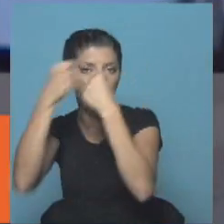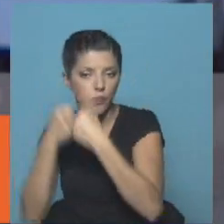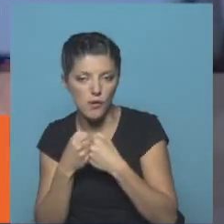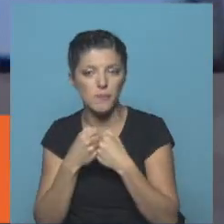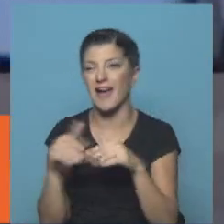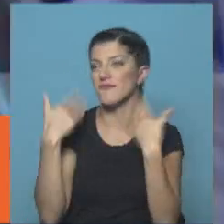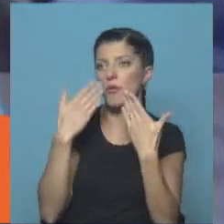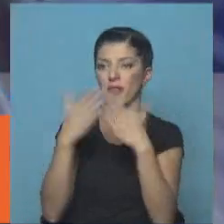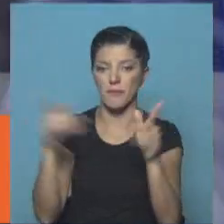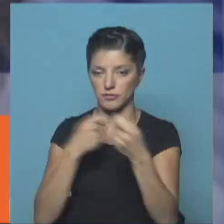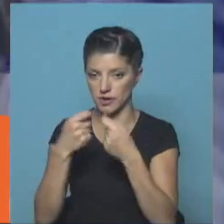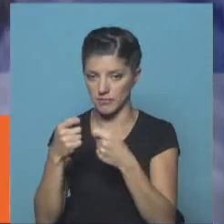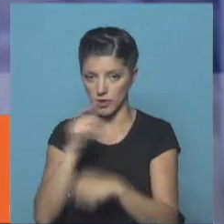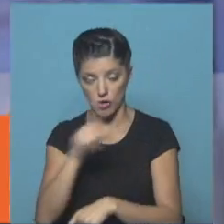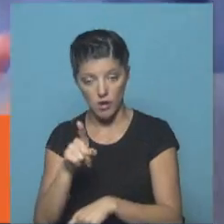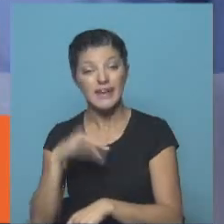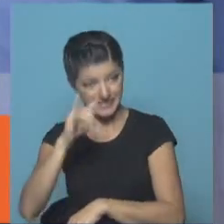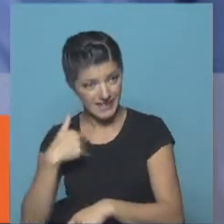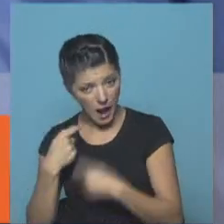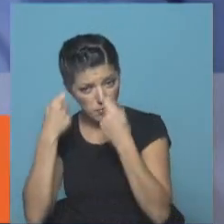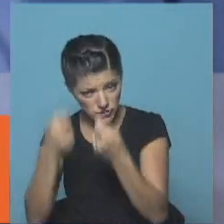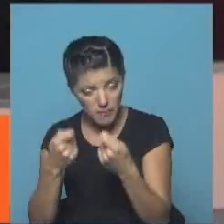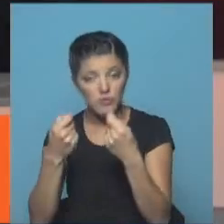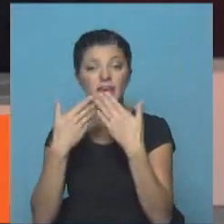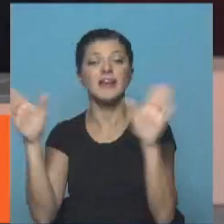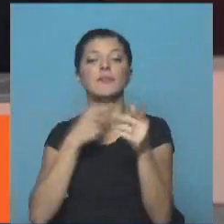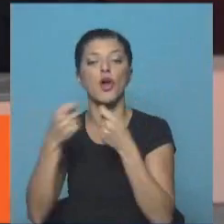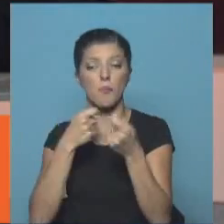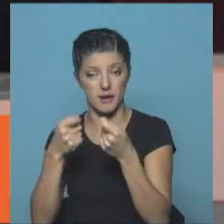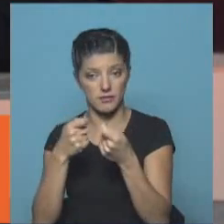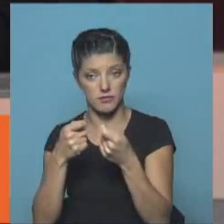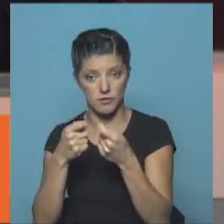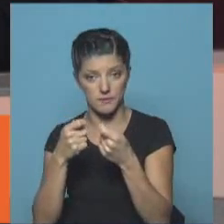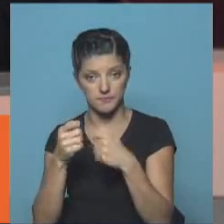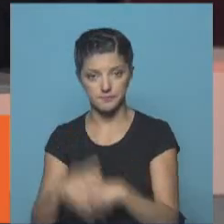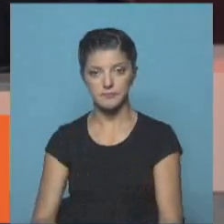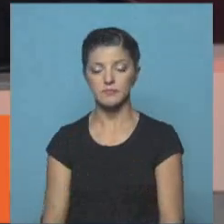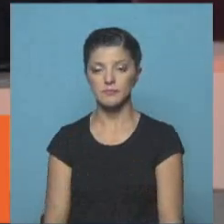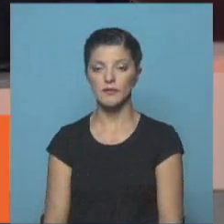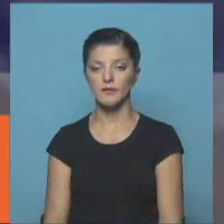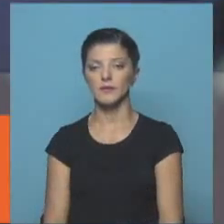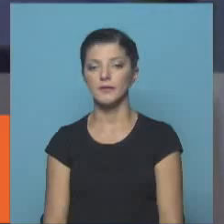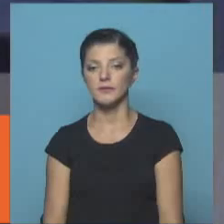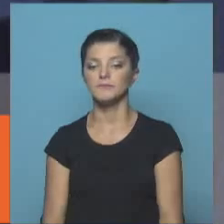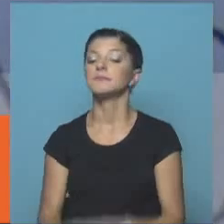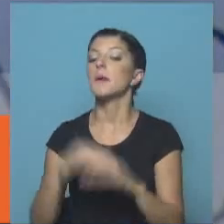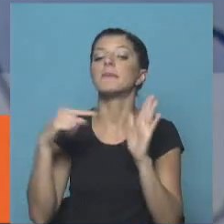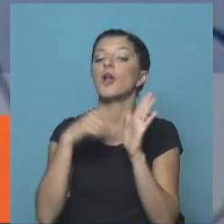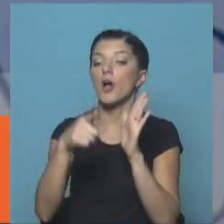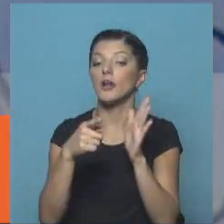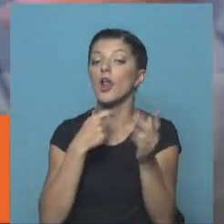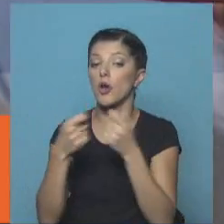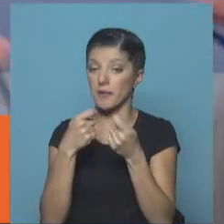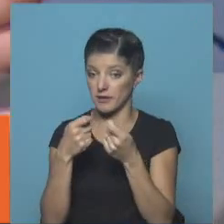comercio. Acordemos, estamos a favor del comercio. Yo creo que no podemos poner la polarización. Los que están en el comercio, hagamos todo lo que es